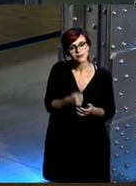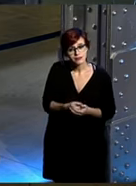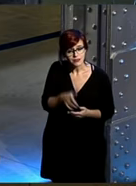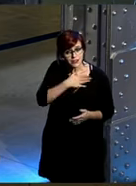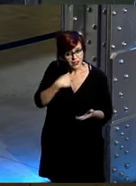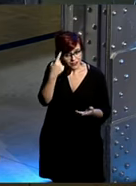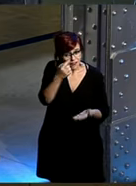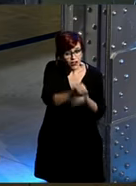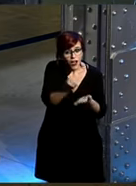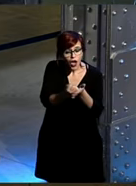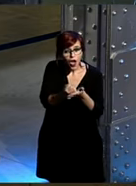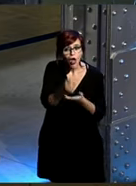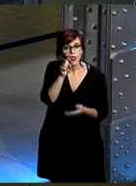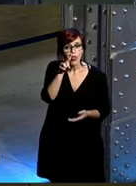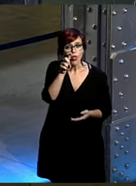precio de la matrícula, 12.000 euros.